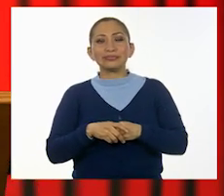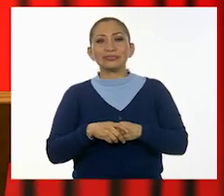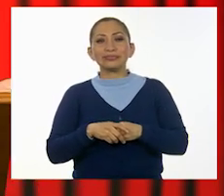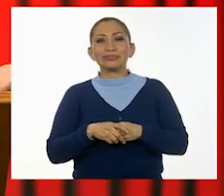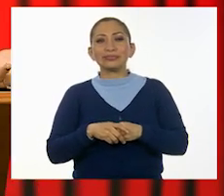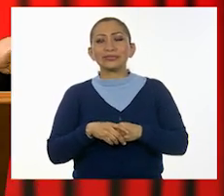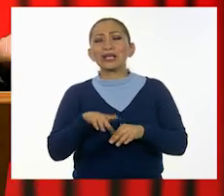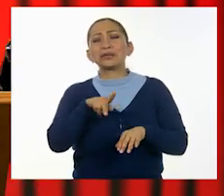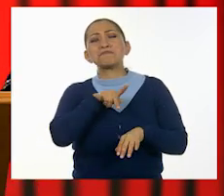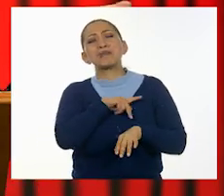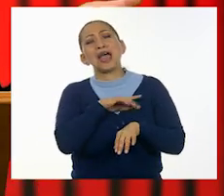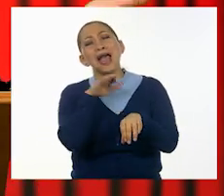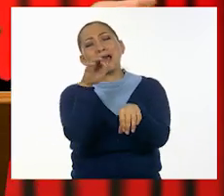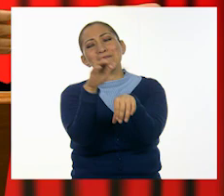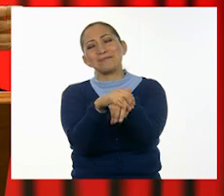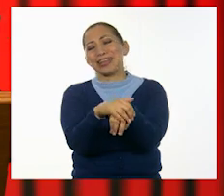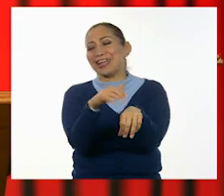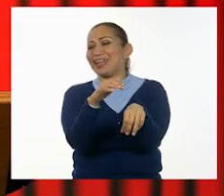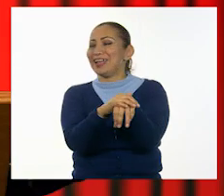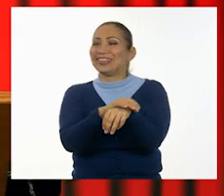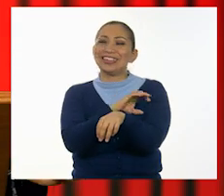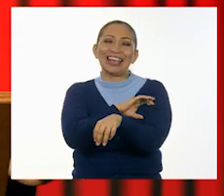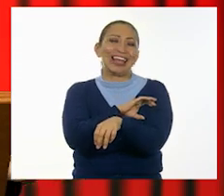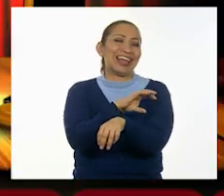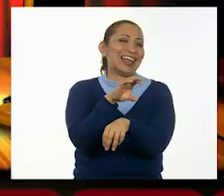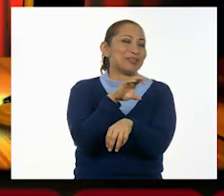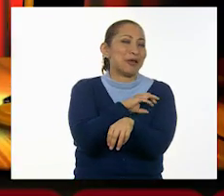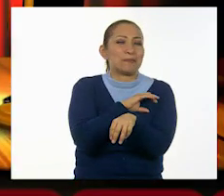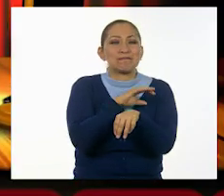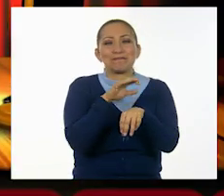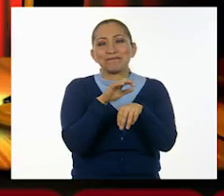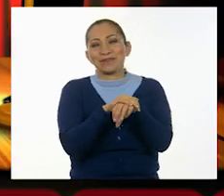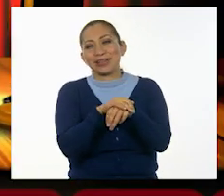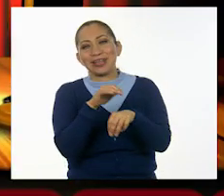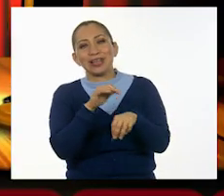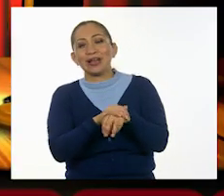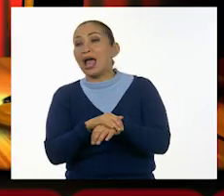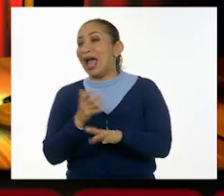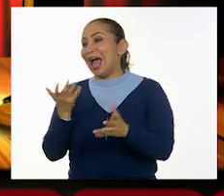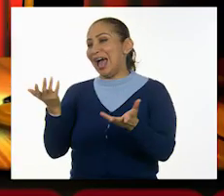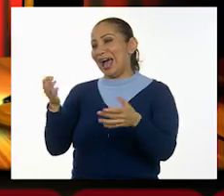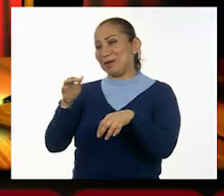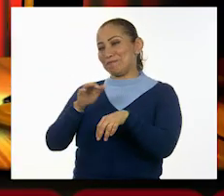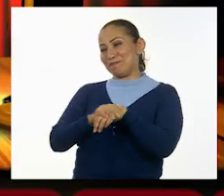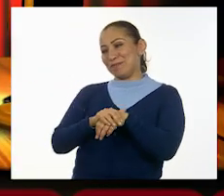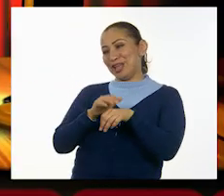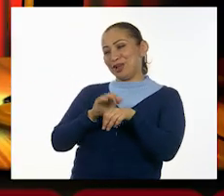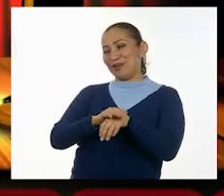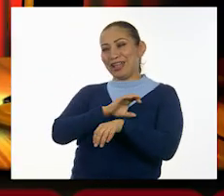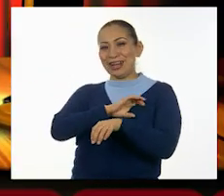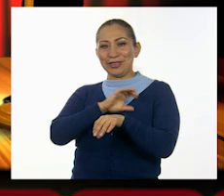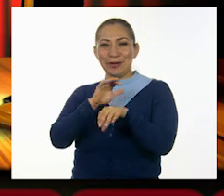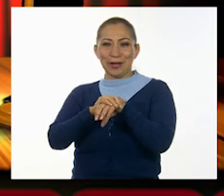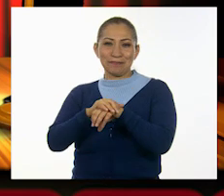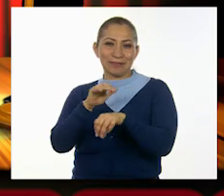Mi amigo, mi querido amigo. Amigo, mi